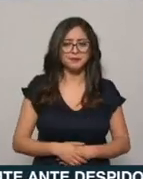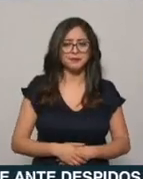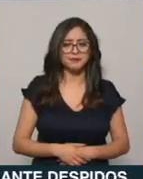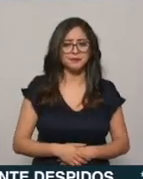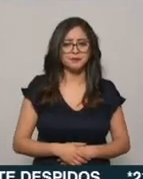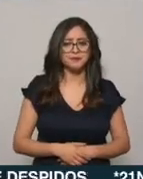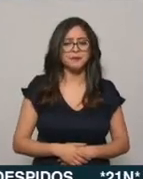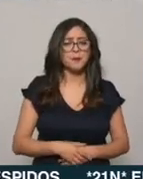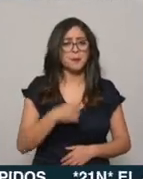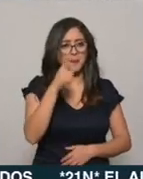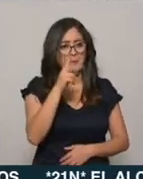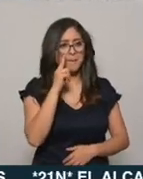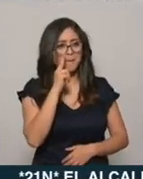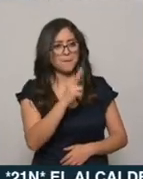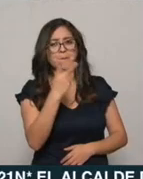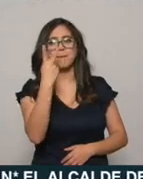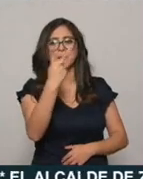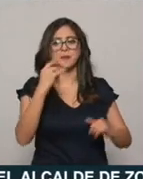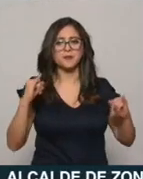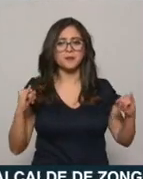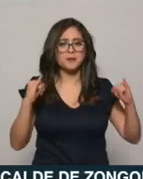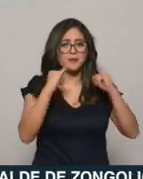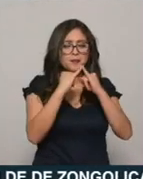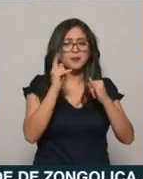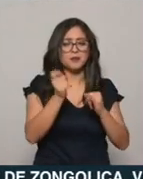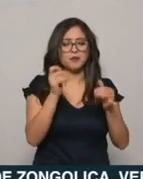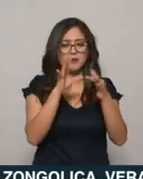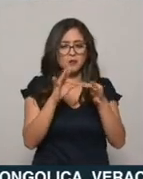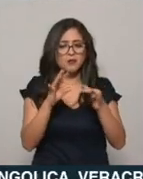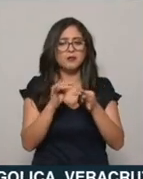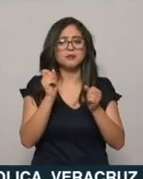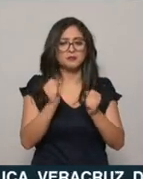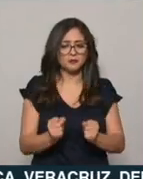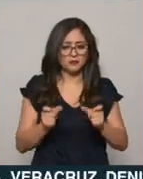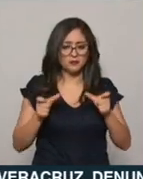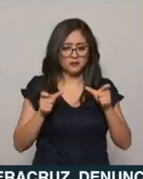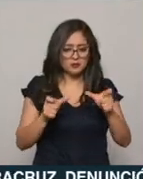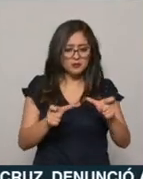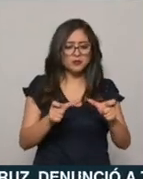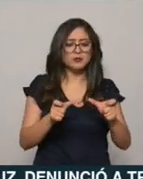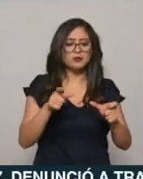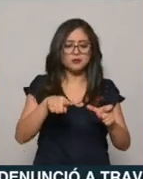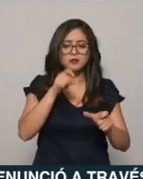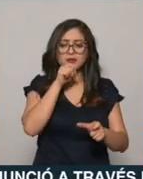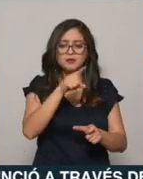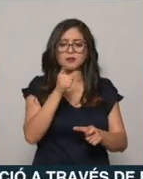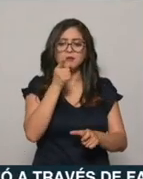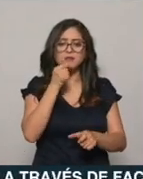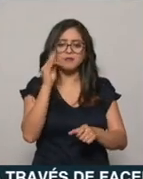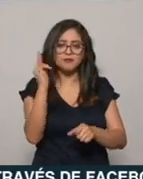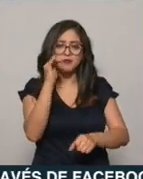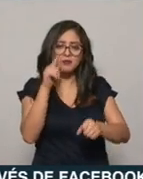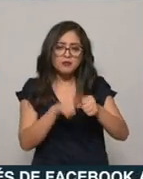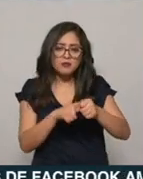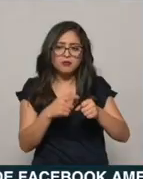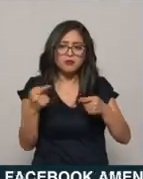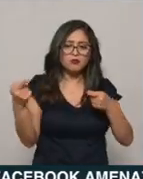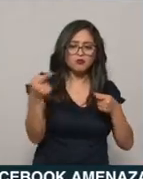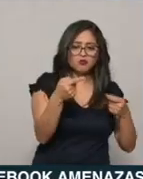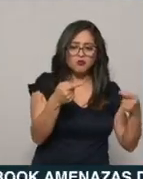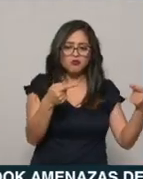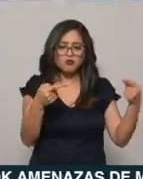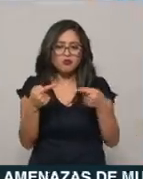instituciones más importantes que se busca ahorita bajo la seguridad, la Guardia Nacional y la Policía Federal, se enfrentan sin estar